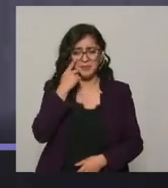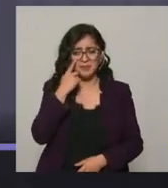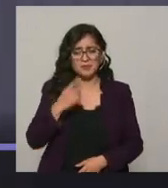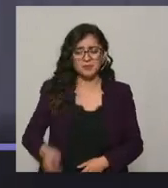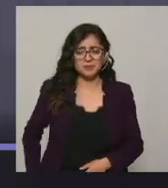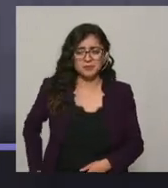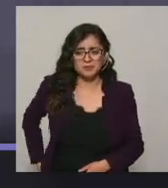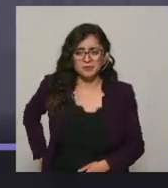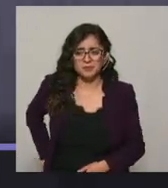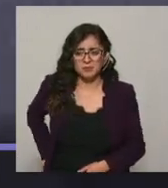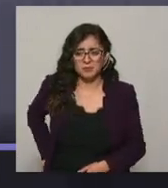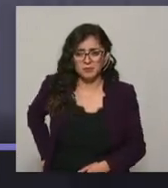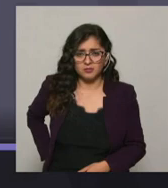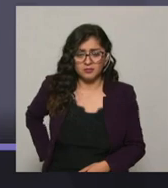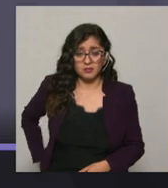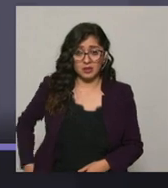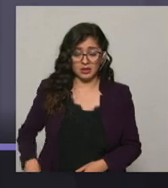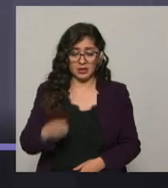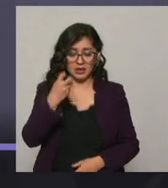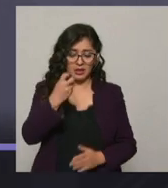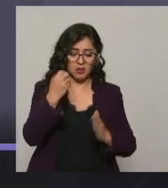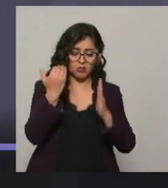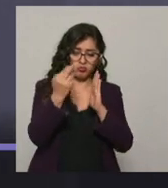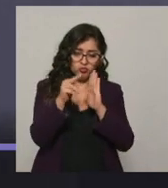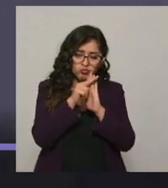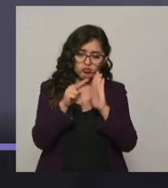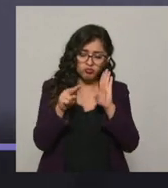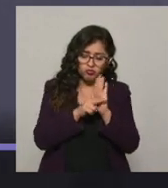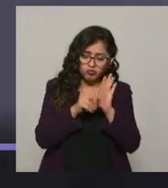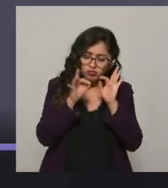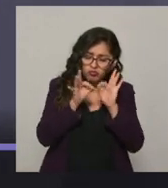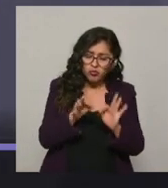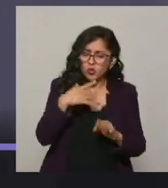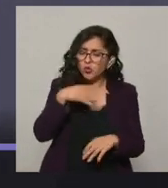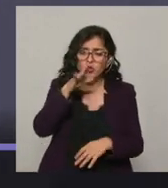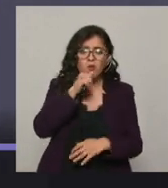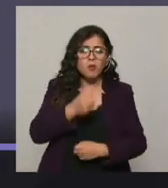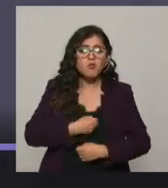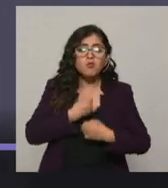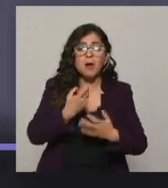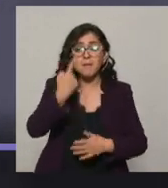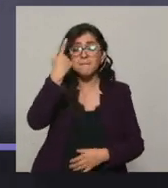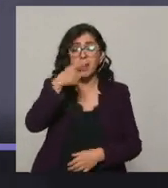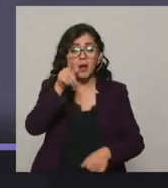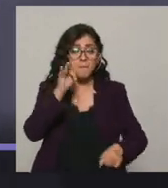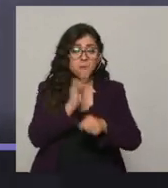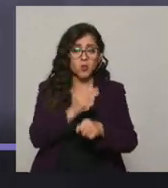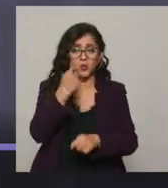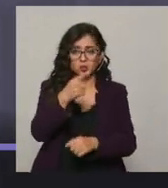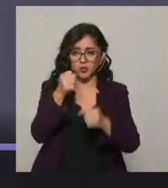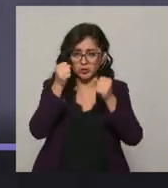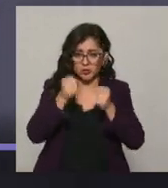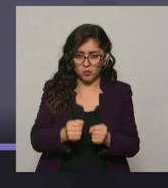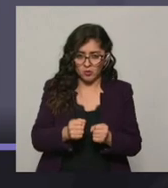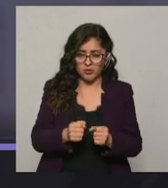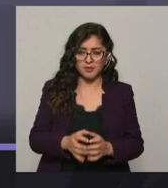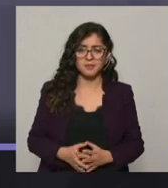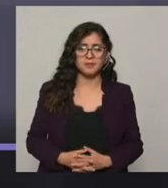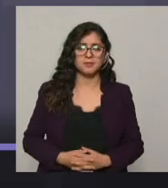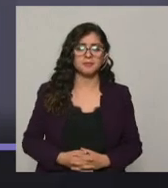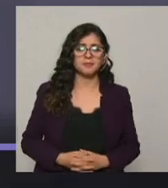no podemos también decir muchas cosas que hacemos porque son parte de tus medidas seguridad de protección,